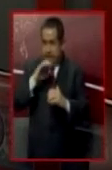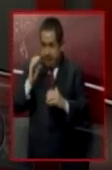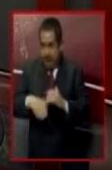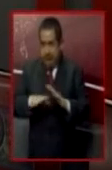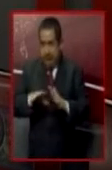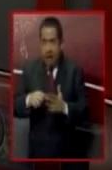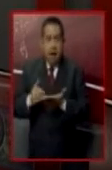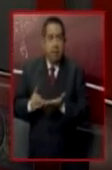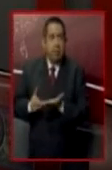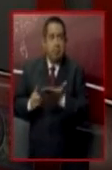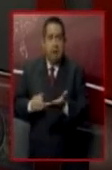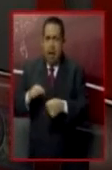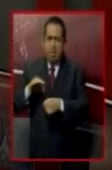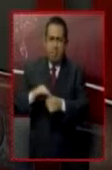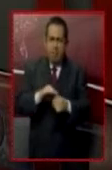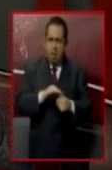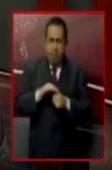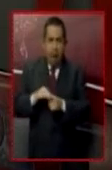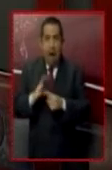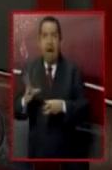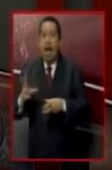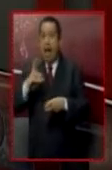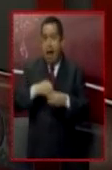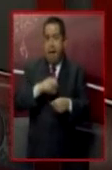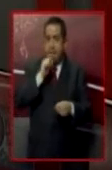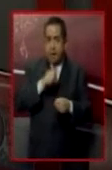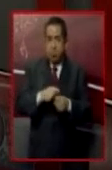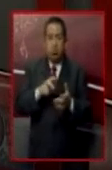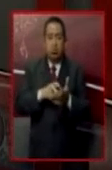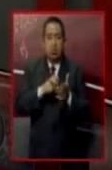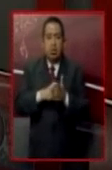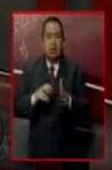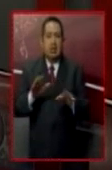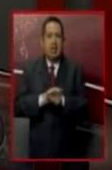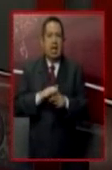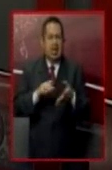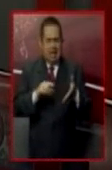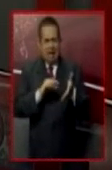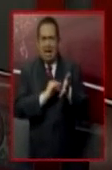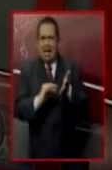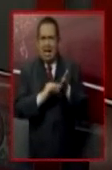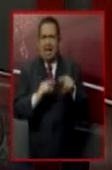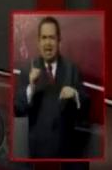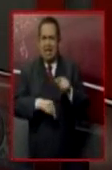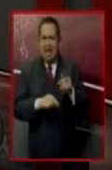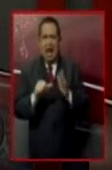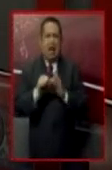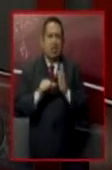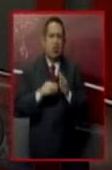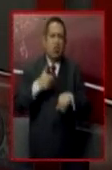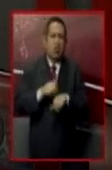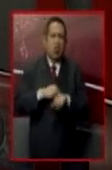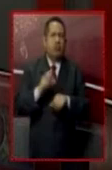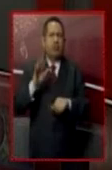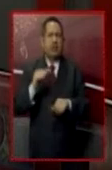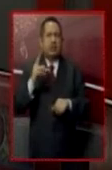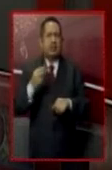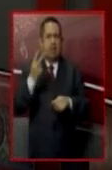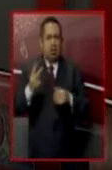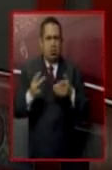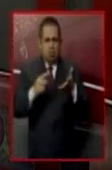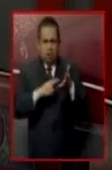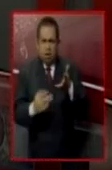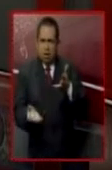dictamen se puso a votación, incluyendo la adecuación para retirar un transitorio un artículo transitorio relativo